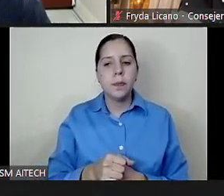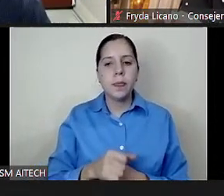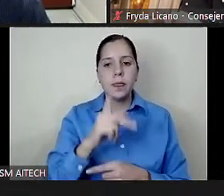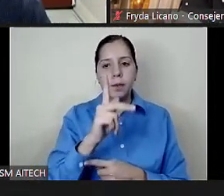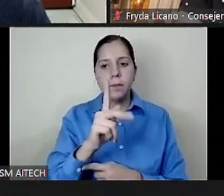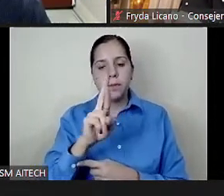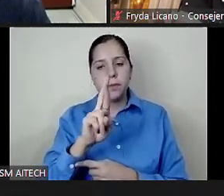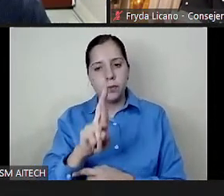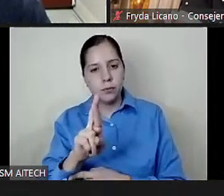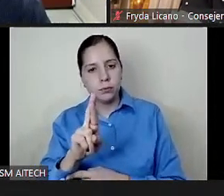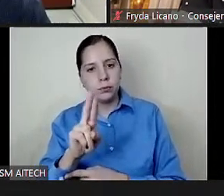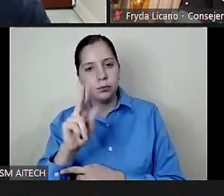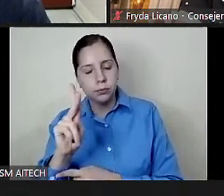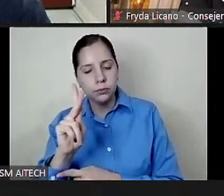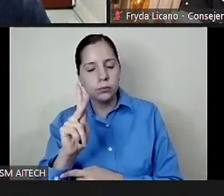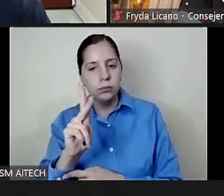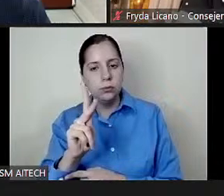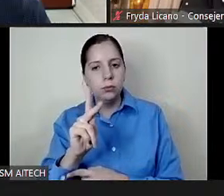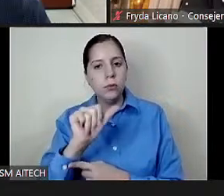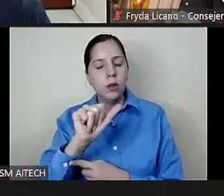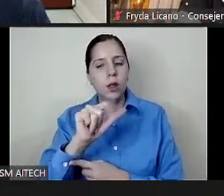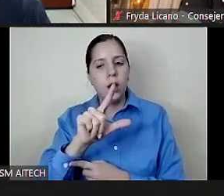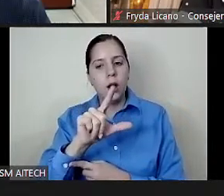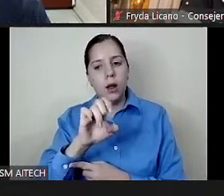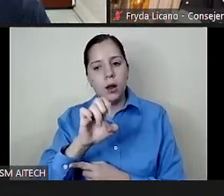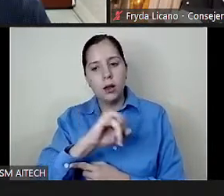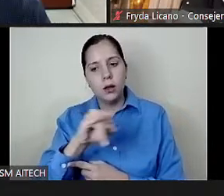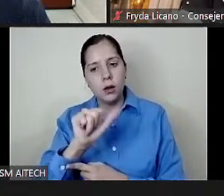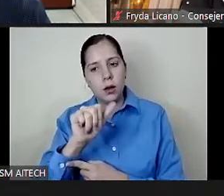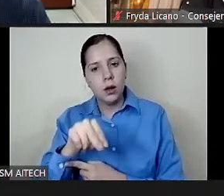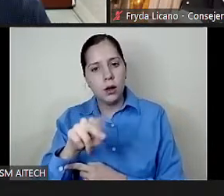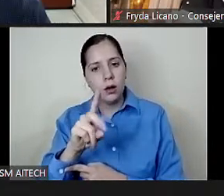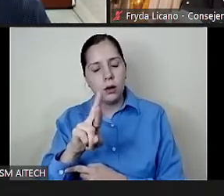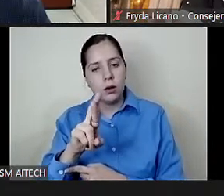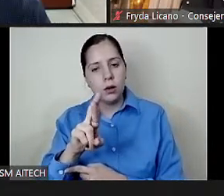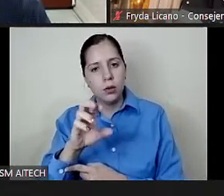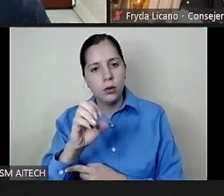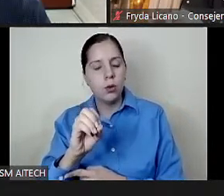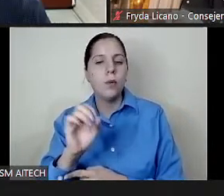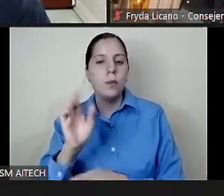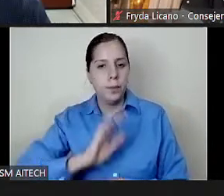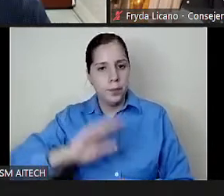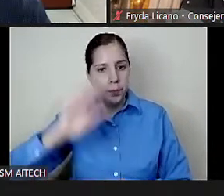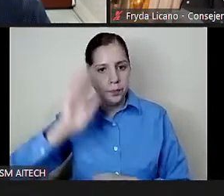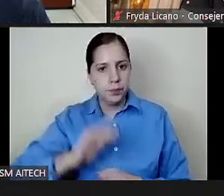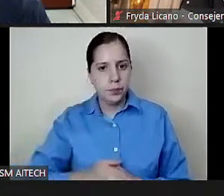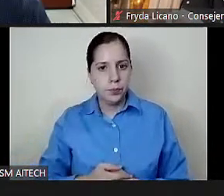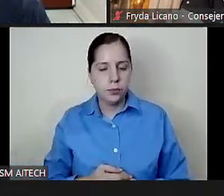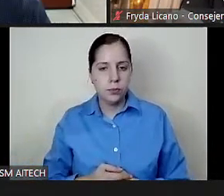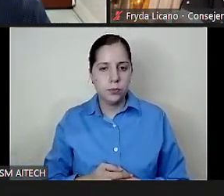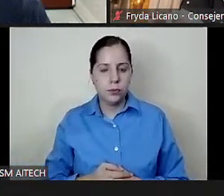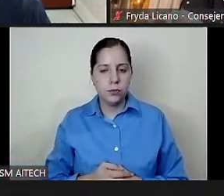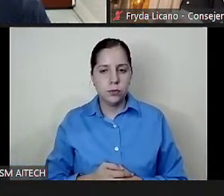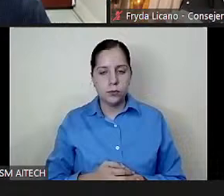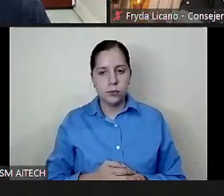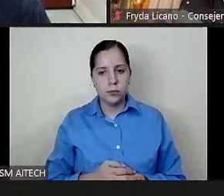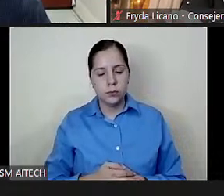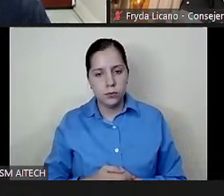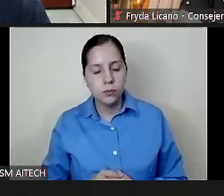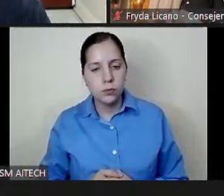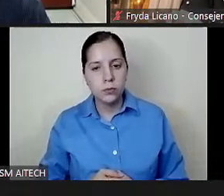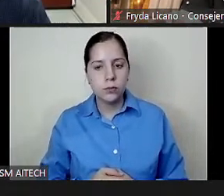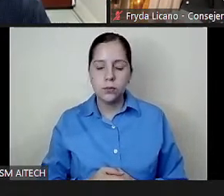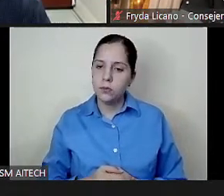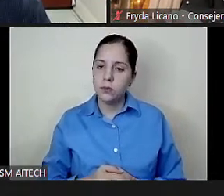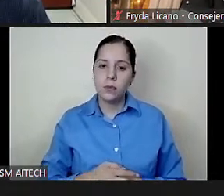Progresistas, Alejandro Temolzi Flores. Presidente, secretario, muy buena tarde a todos. Buenas tardes. Por el Partido Fuerza